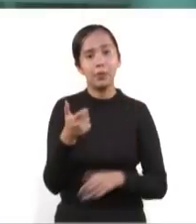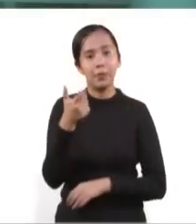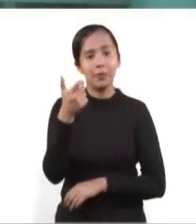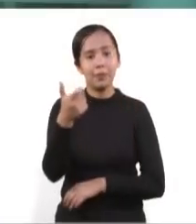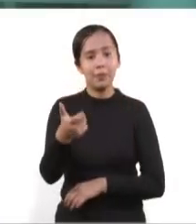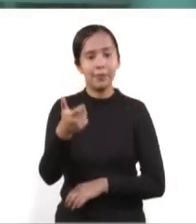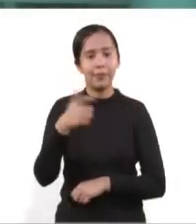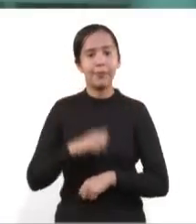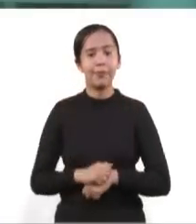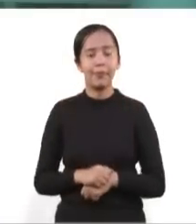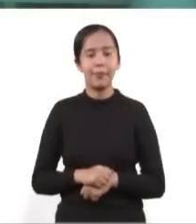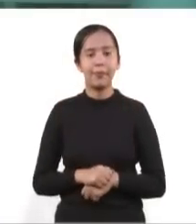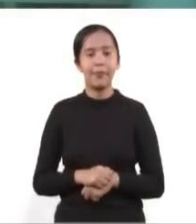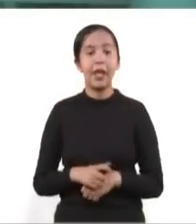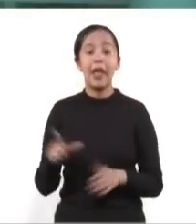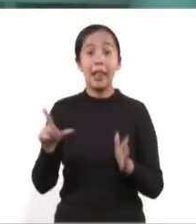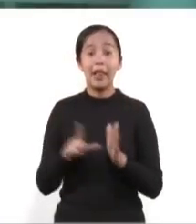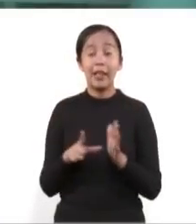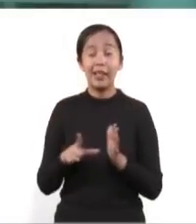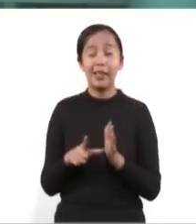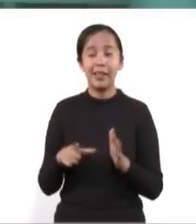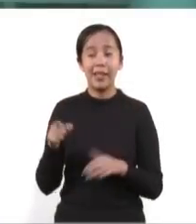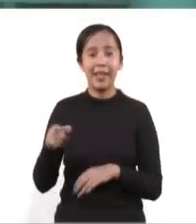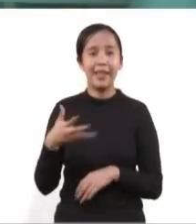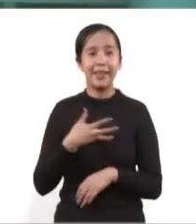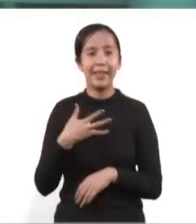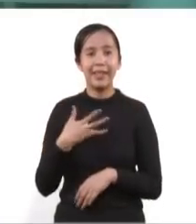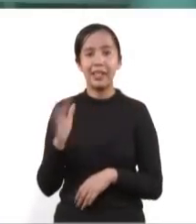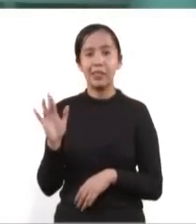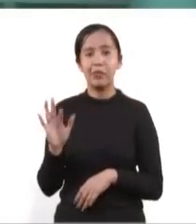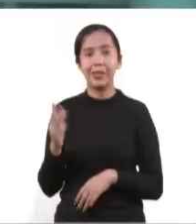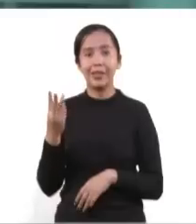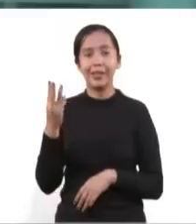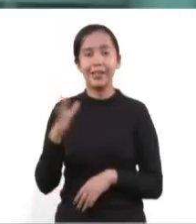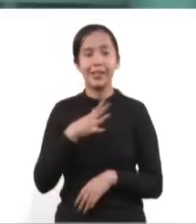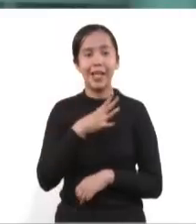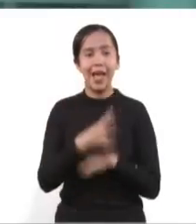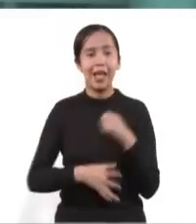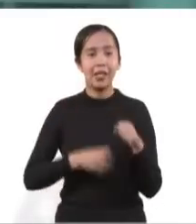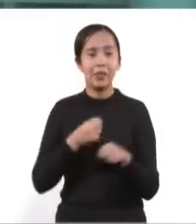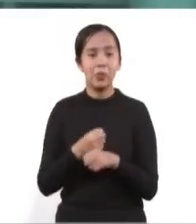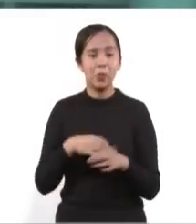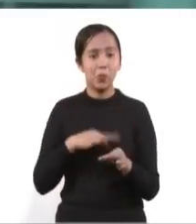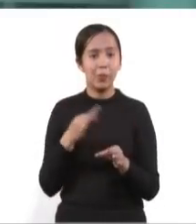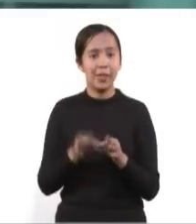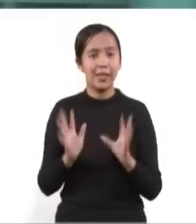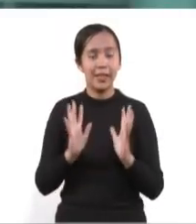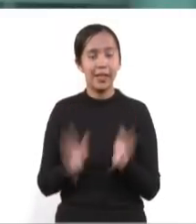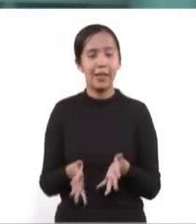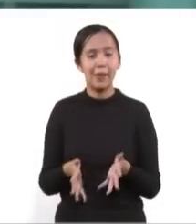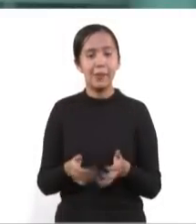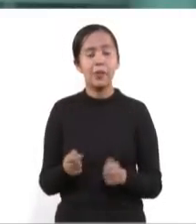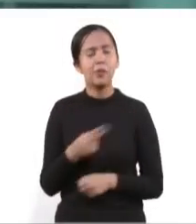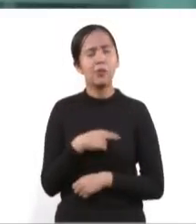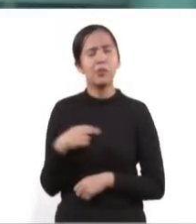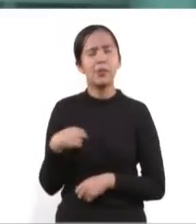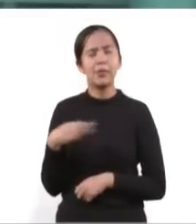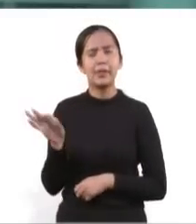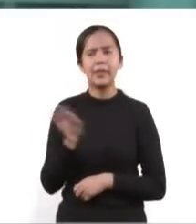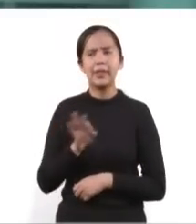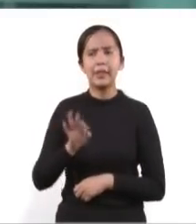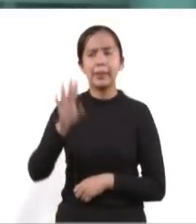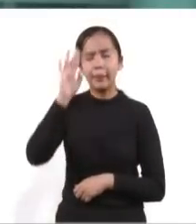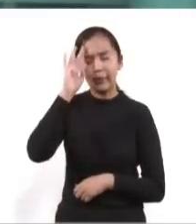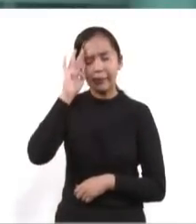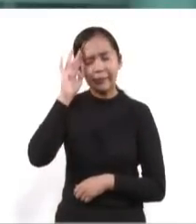Una línea que tenía 53 años, que podríamos haber dicho, pues es